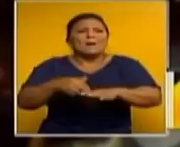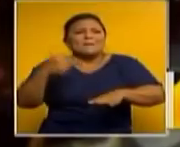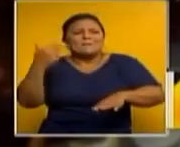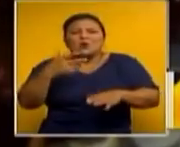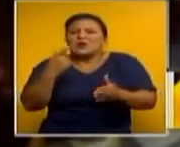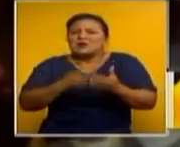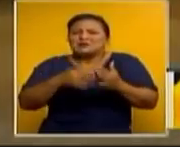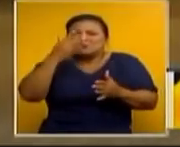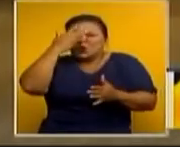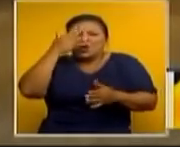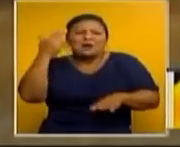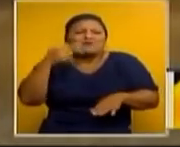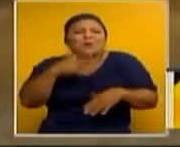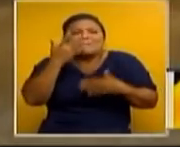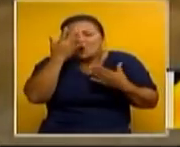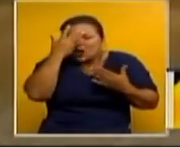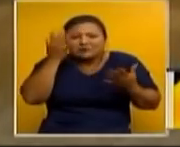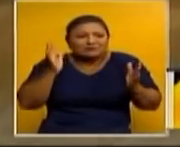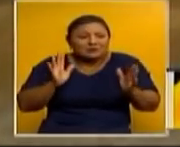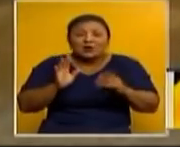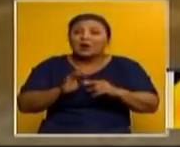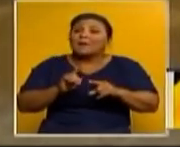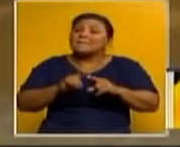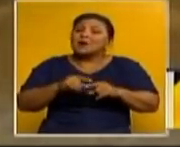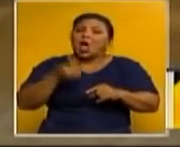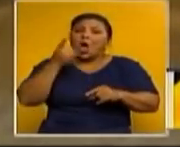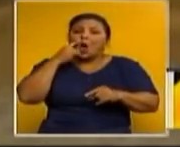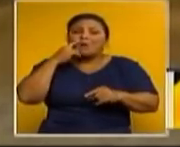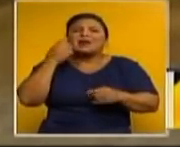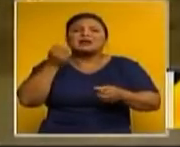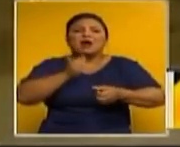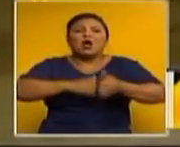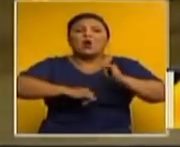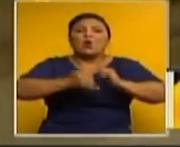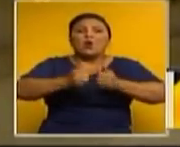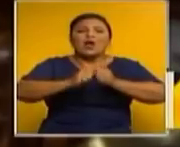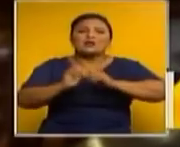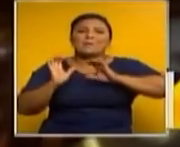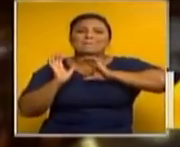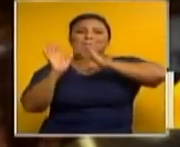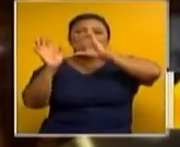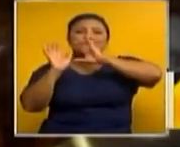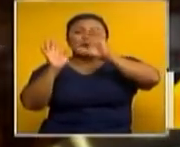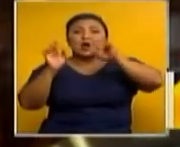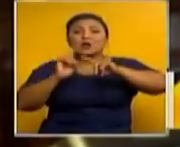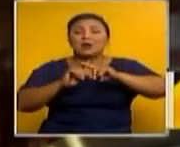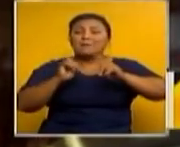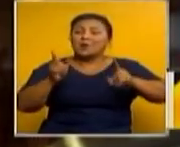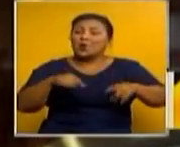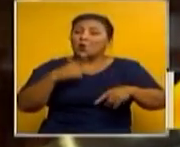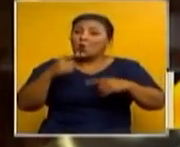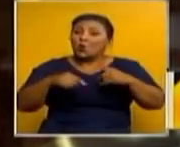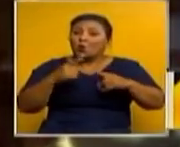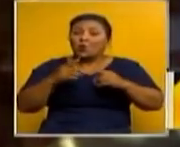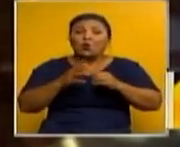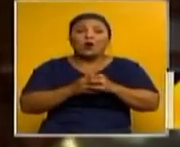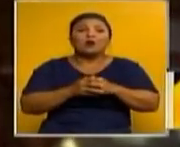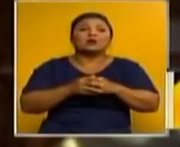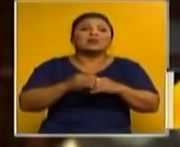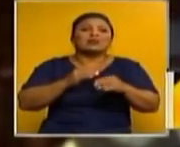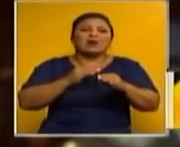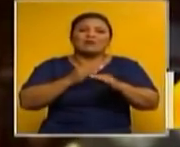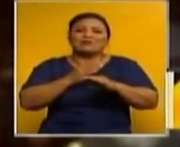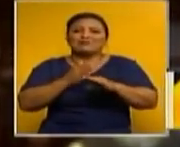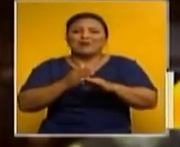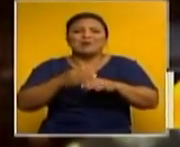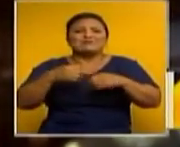de que se genere el hecho violento. Entonces que el señor había estado jugando boli en la cancha que está atrás suyo y producto de este evento se genera